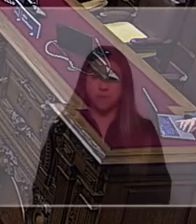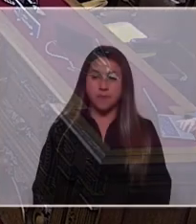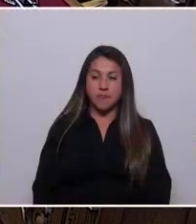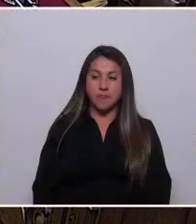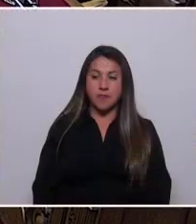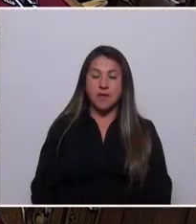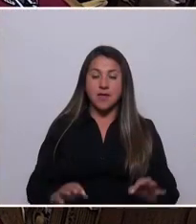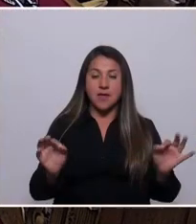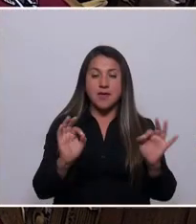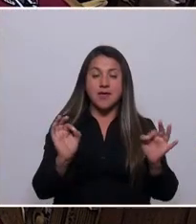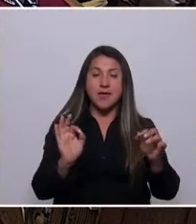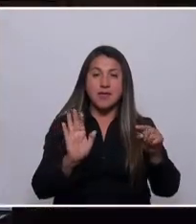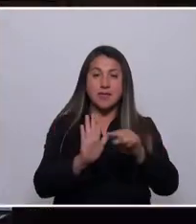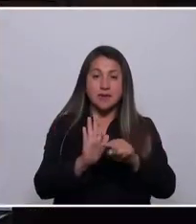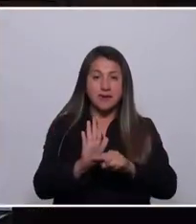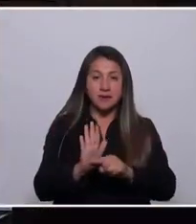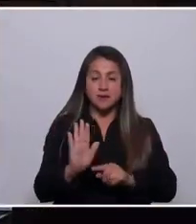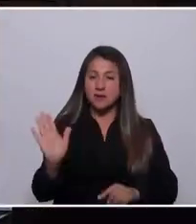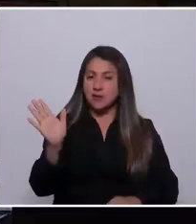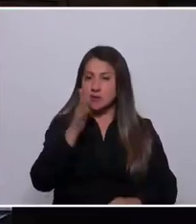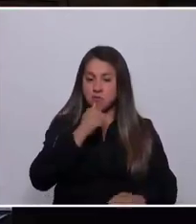indicaciones que incidan en el artículo